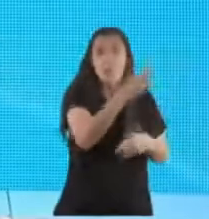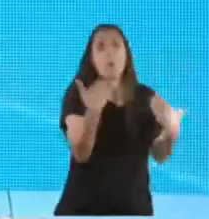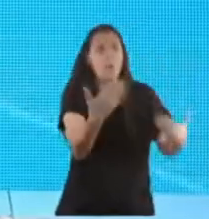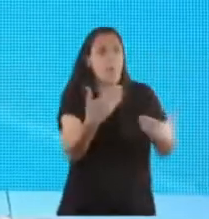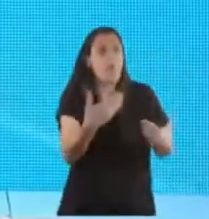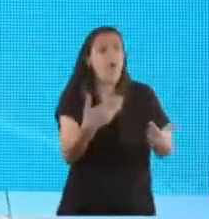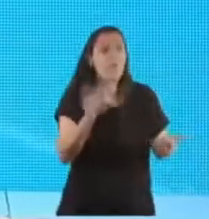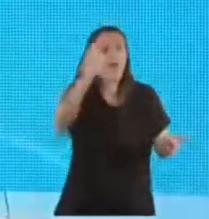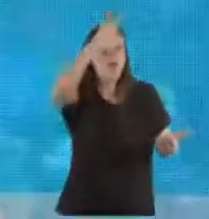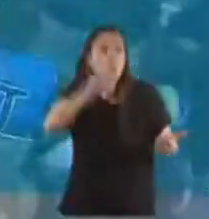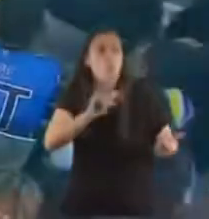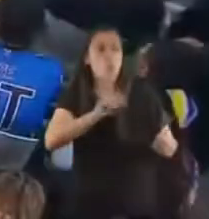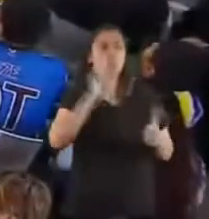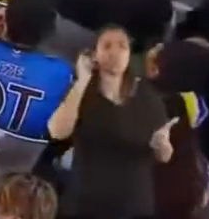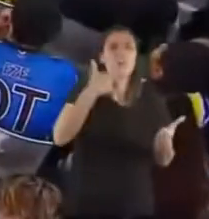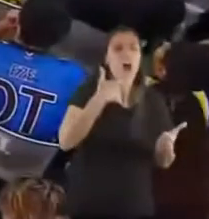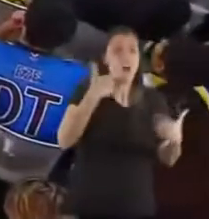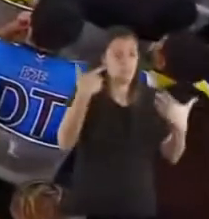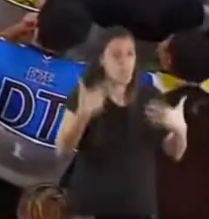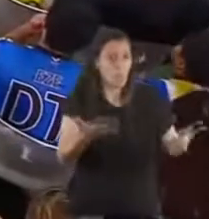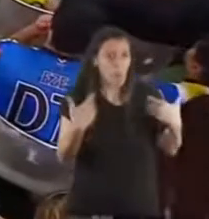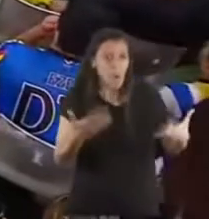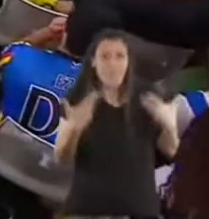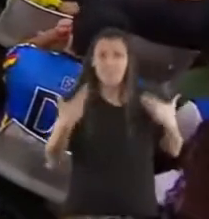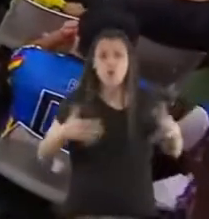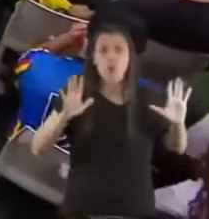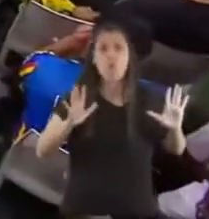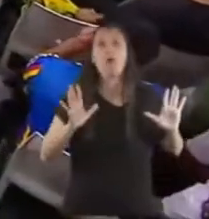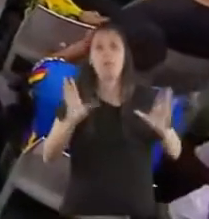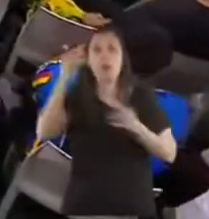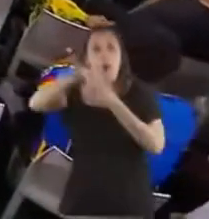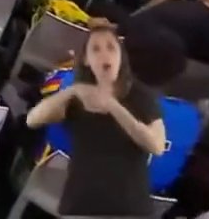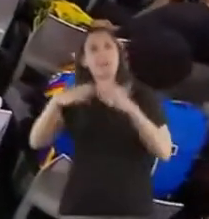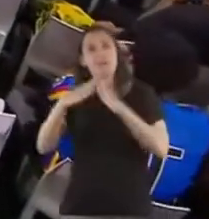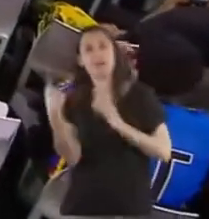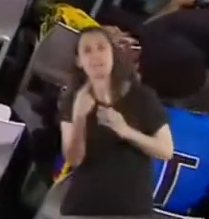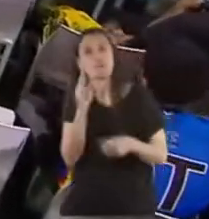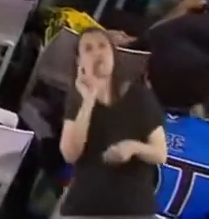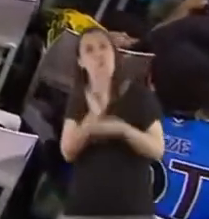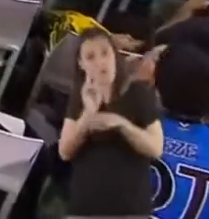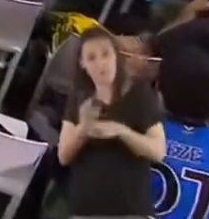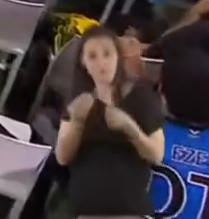y el gas sin límite en nuestras casas, cuidemos la luz y el gas. Muchas gracias.